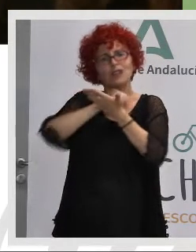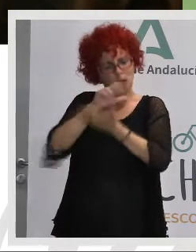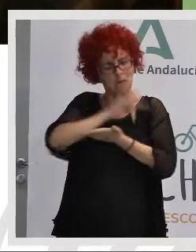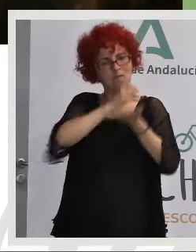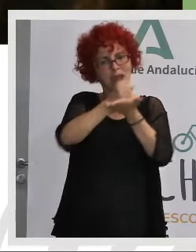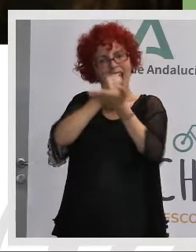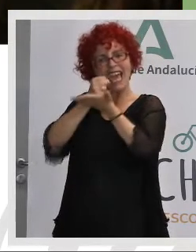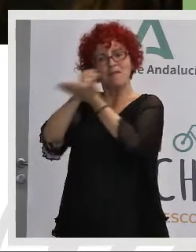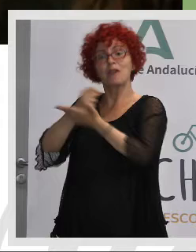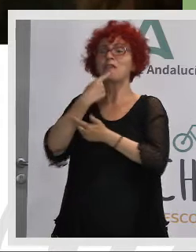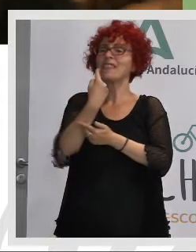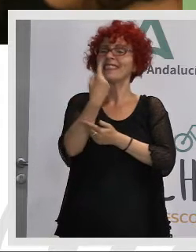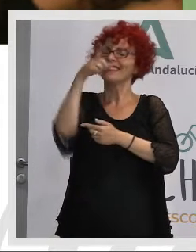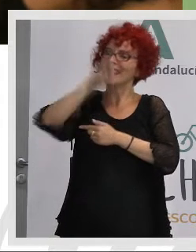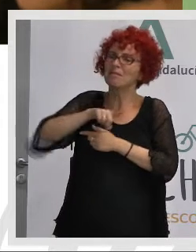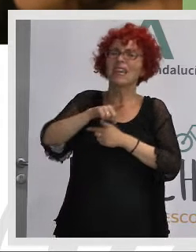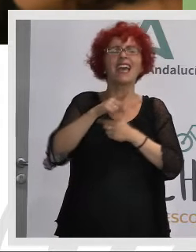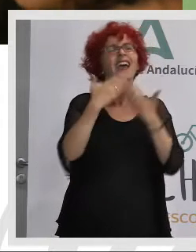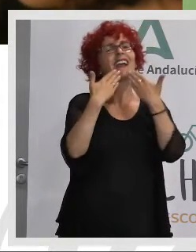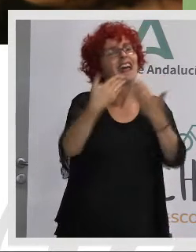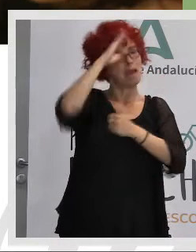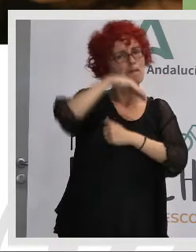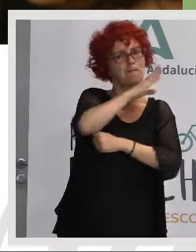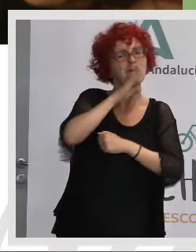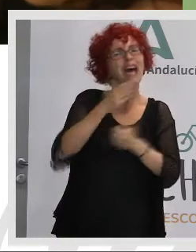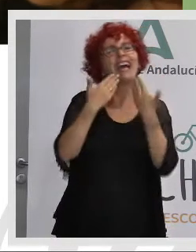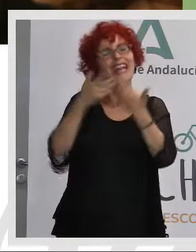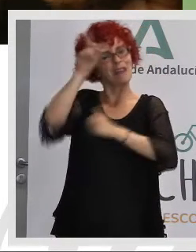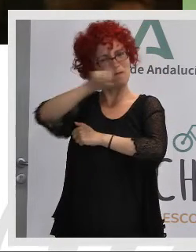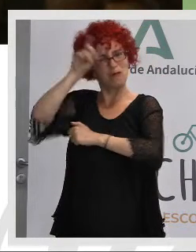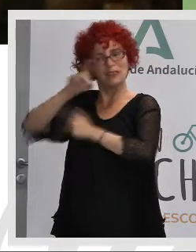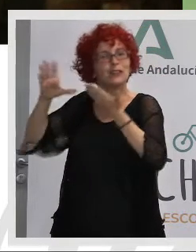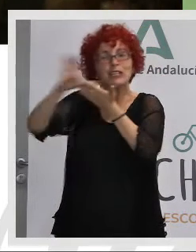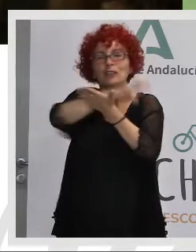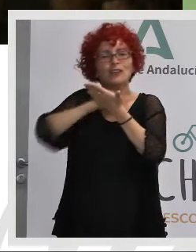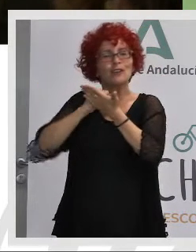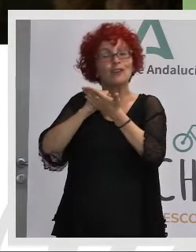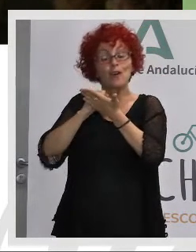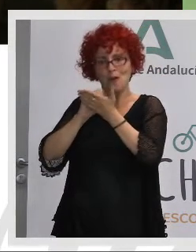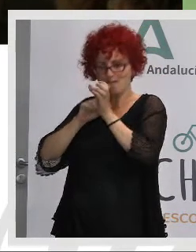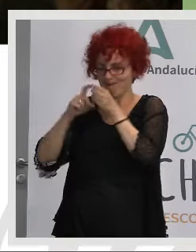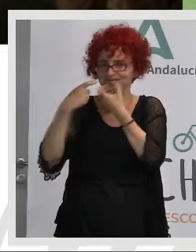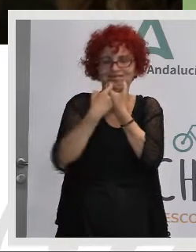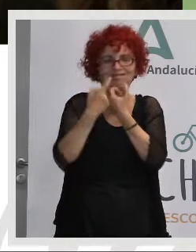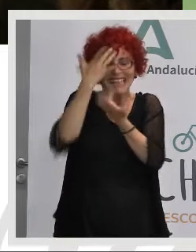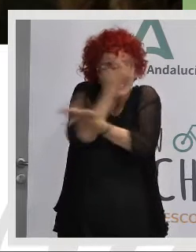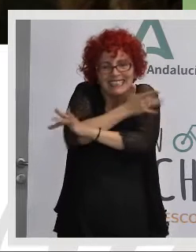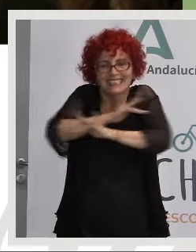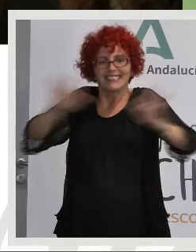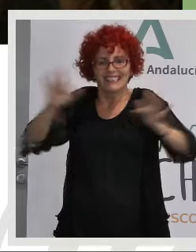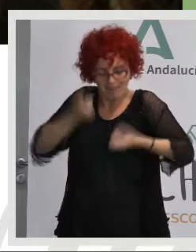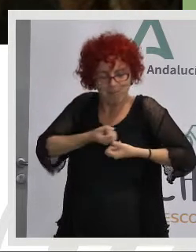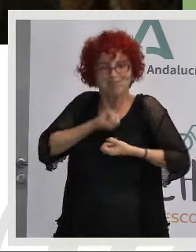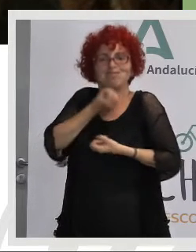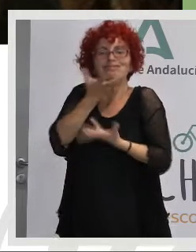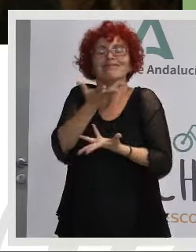a los padres y a los profesores por involucrarse en cuestiones tan importantes como la concienciación en lo medio ambiente